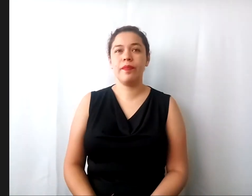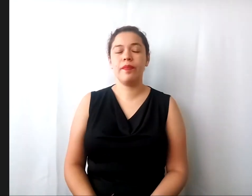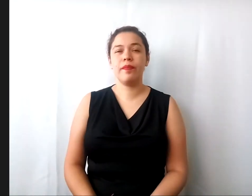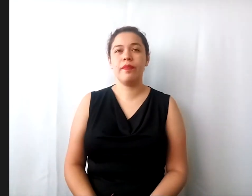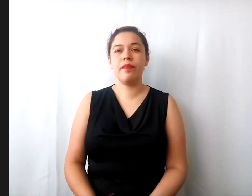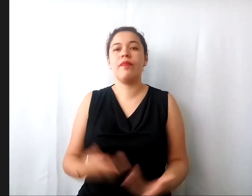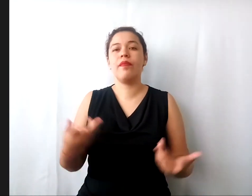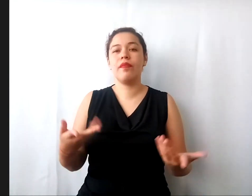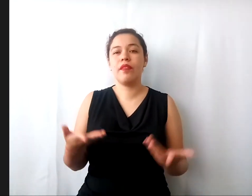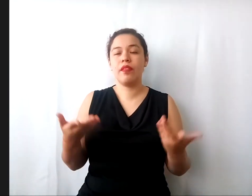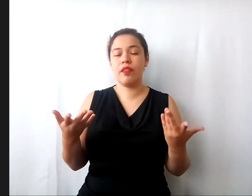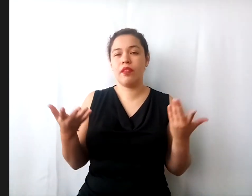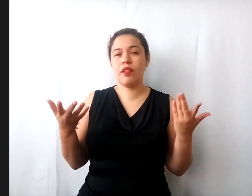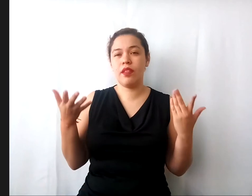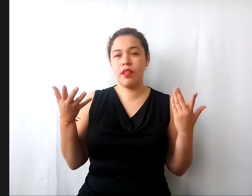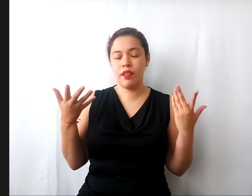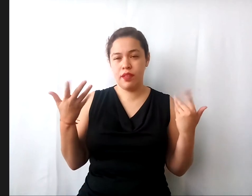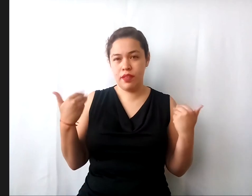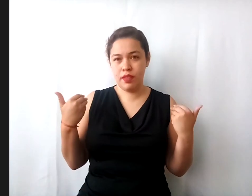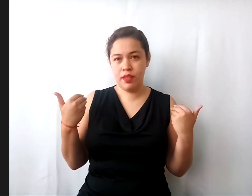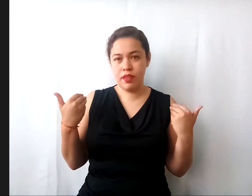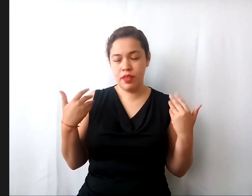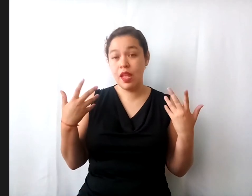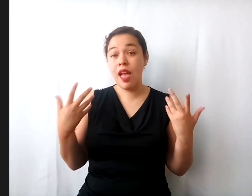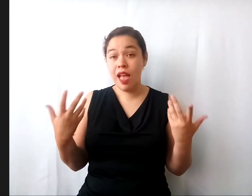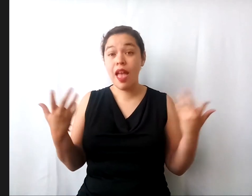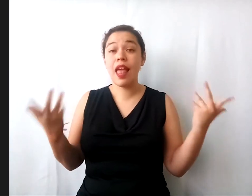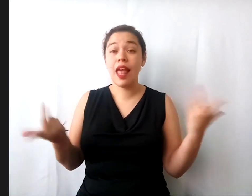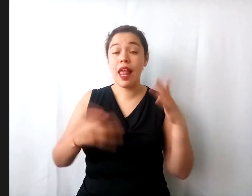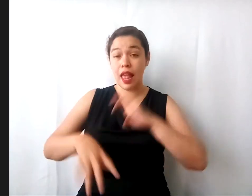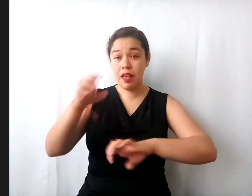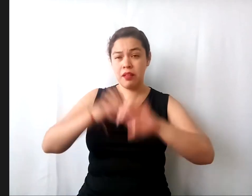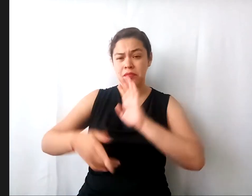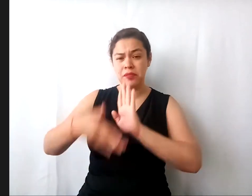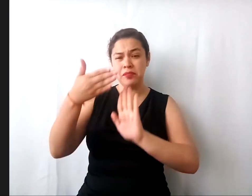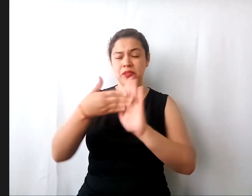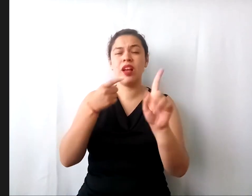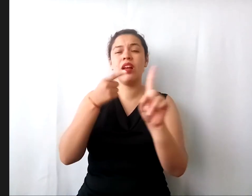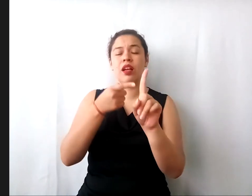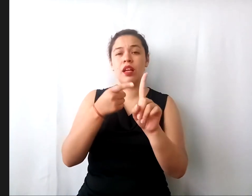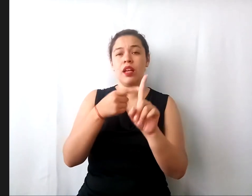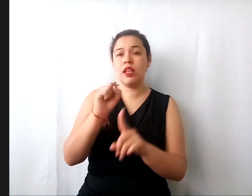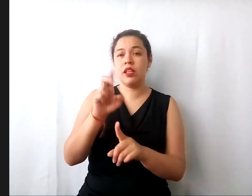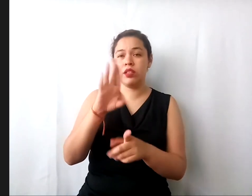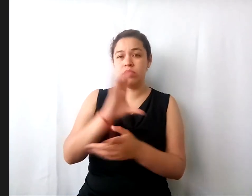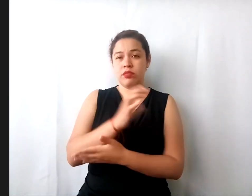lo que hace la empresa? Si subcontrata la